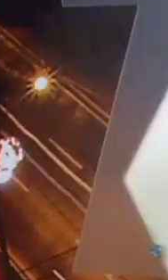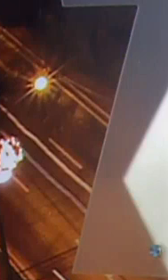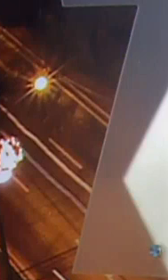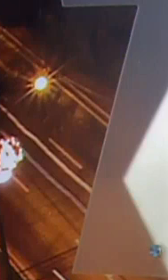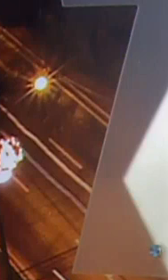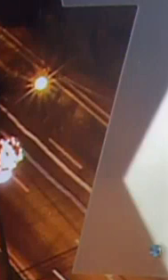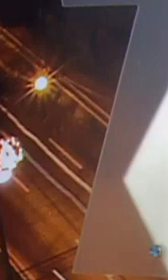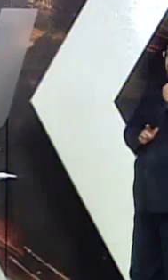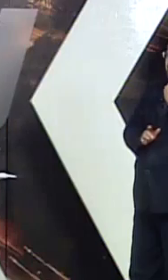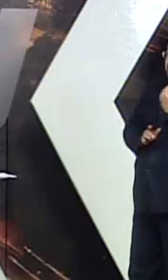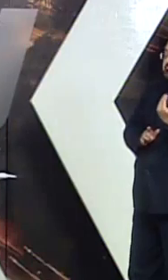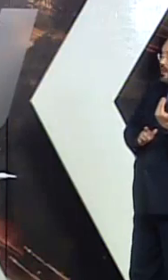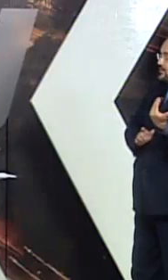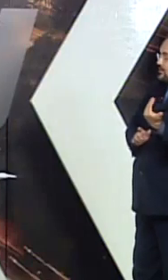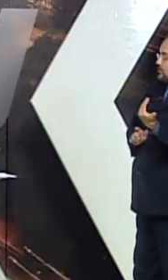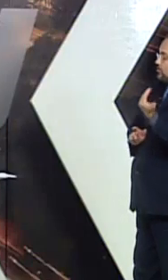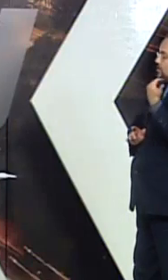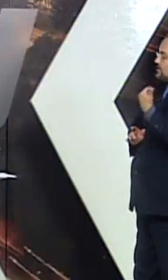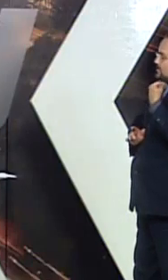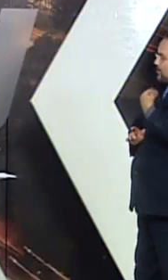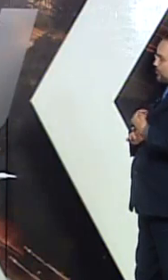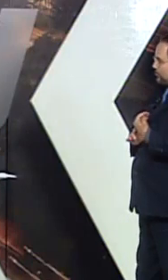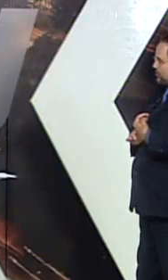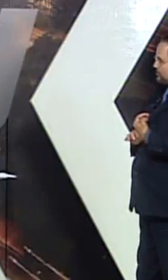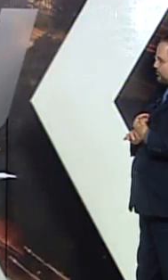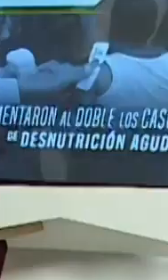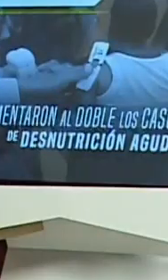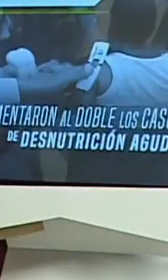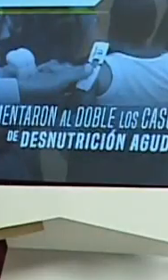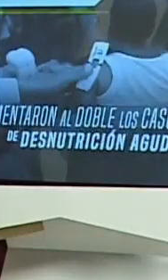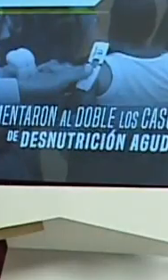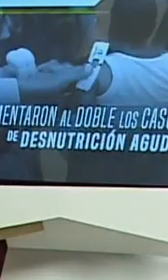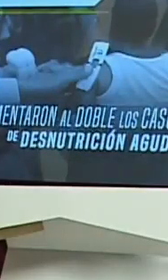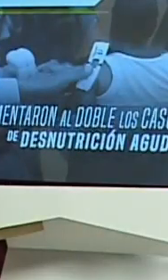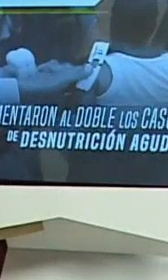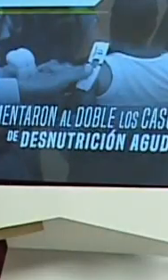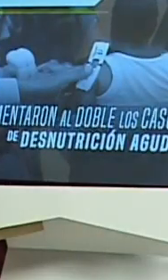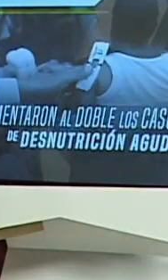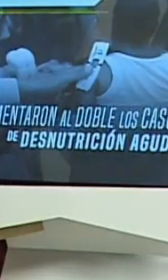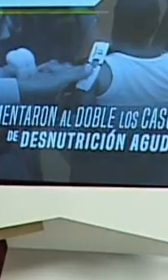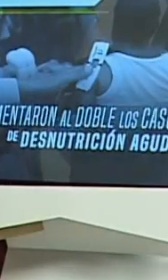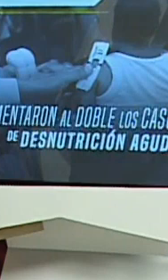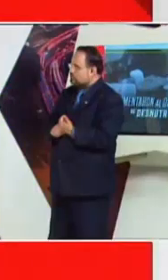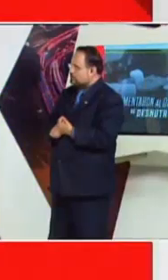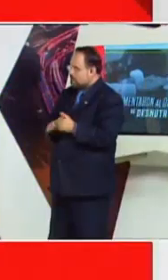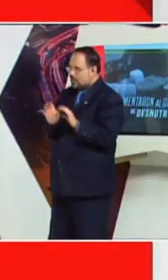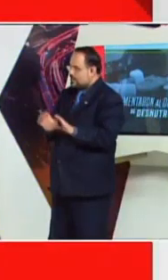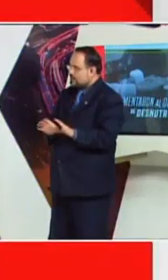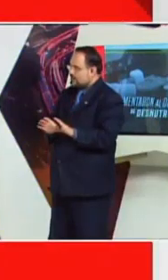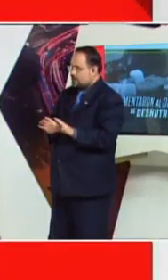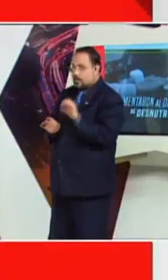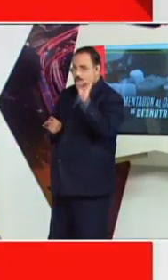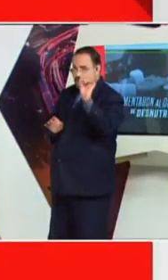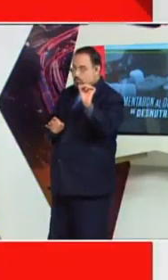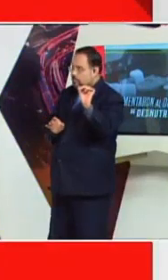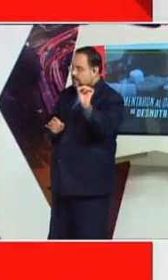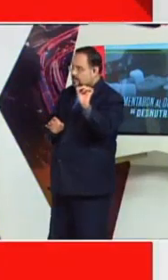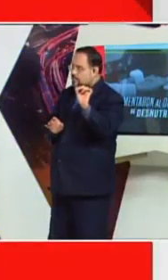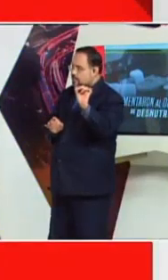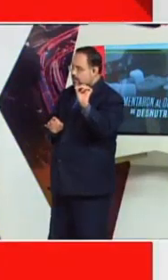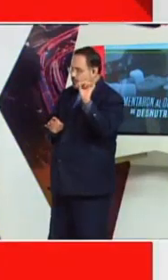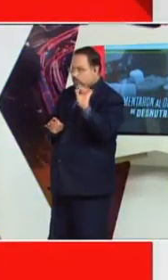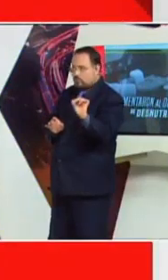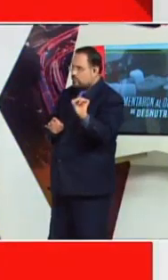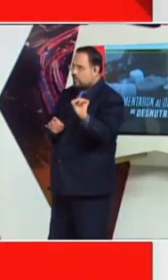joven ahora qué pasa con esta juventud sin la bienvenida que le damos en guatemala es esta esto